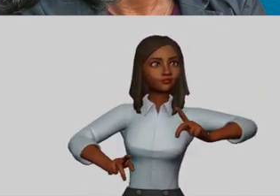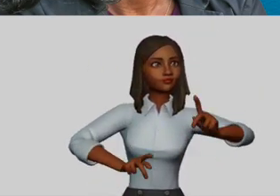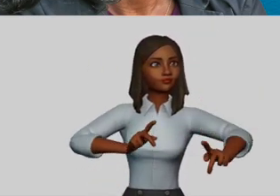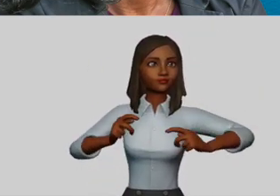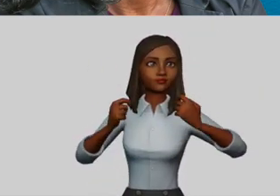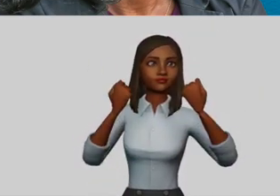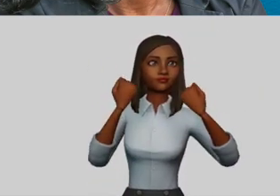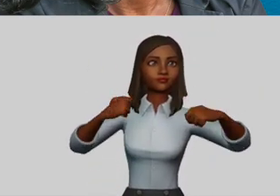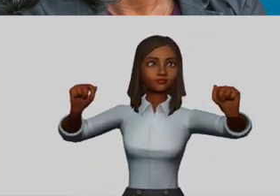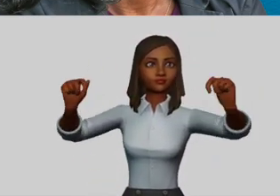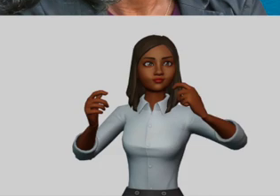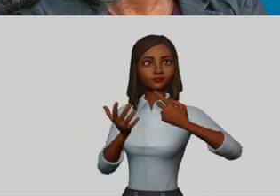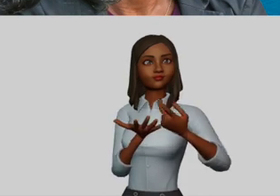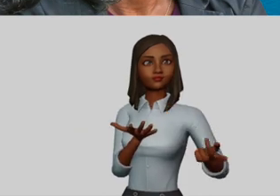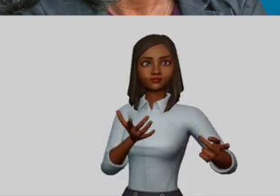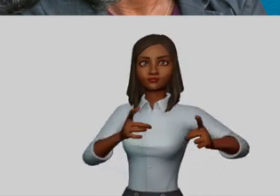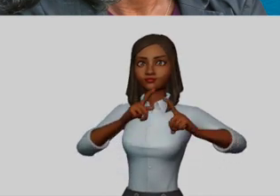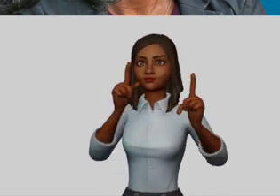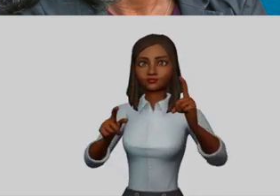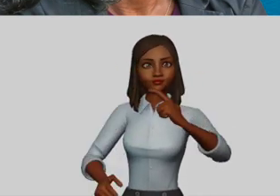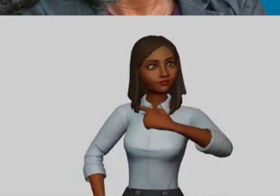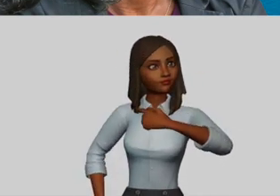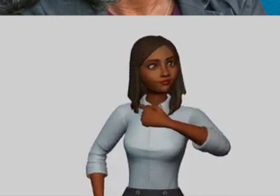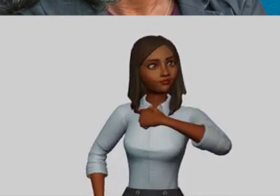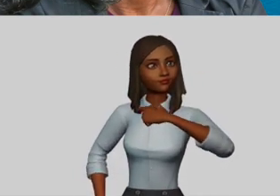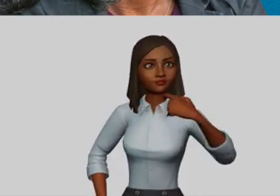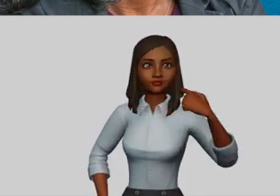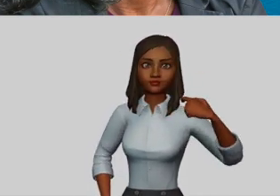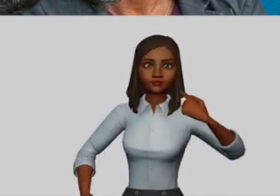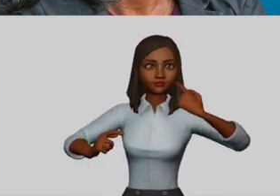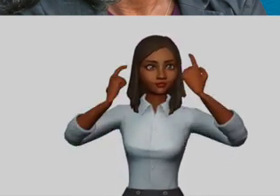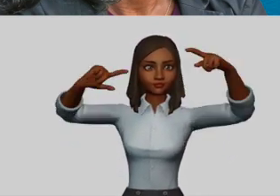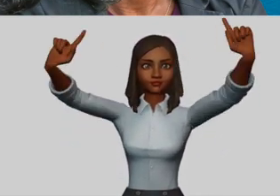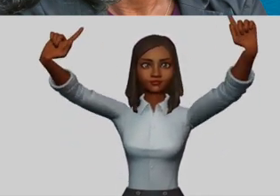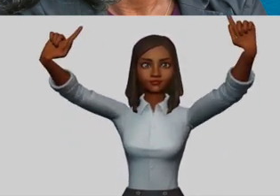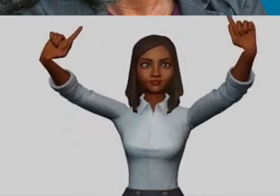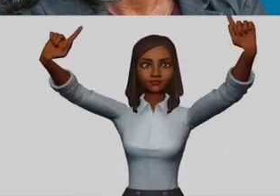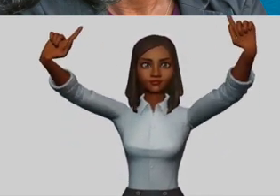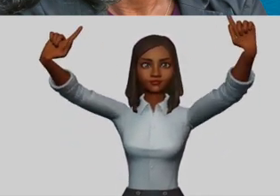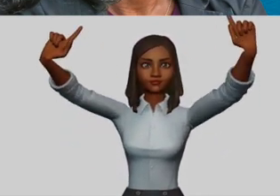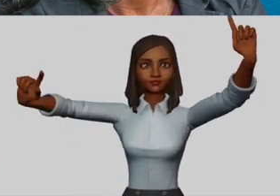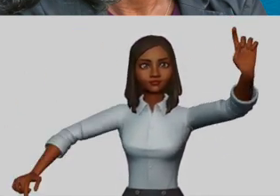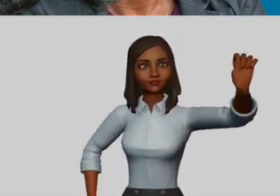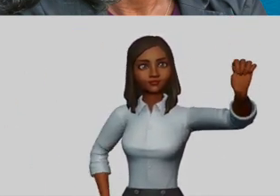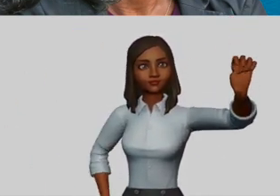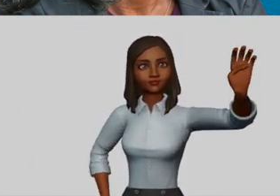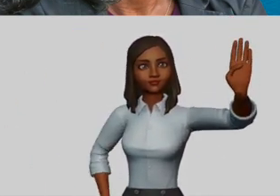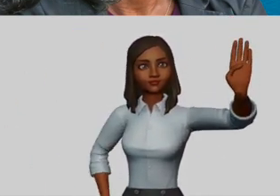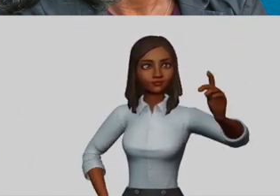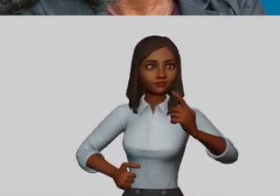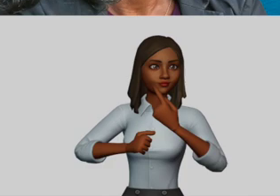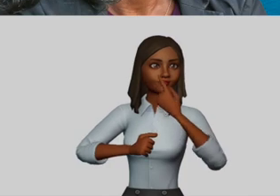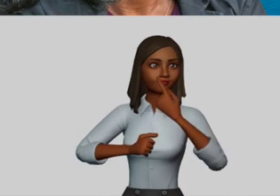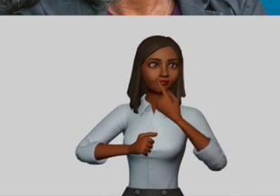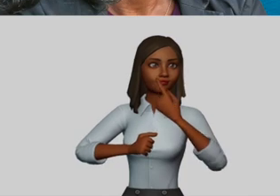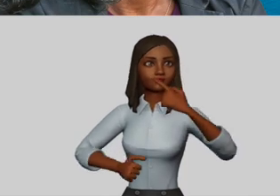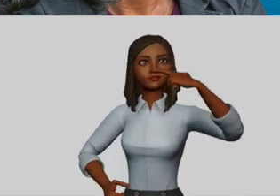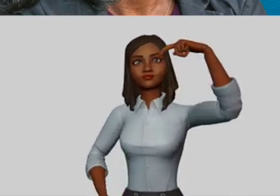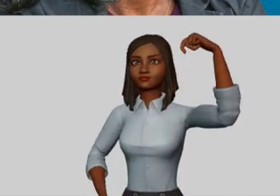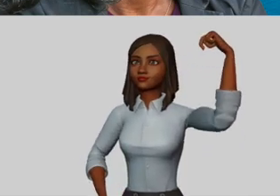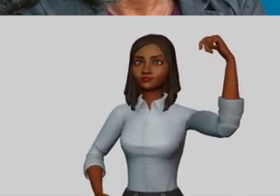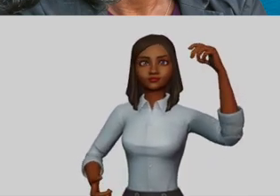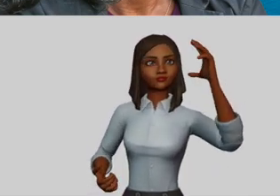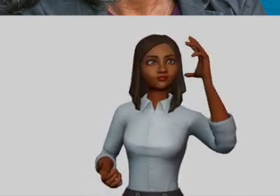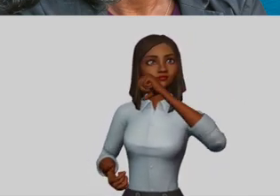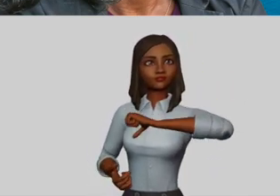wow. That's the only thing eso es lo único que él podía decirnos, es wow. Porque él dijo, tú sabes cuántas